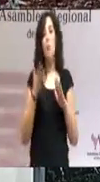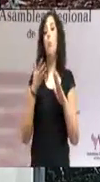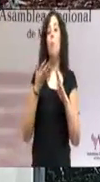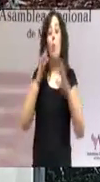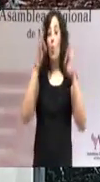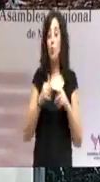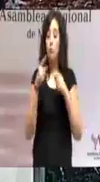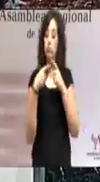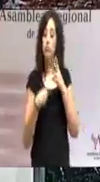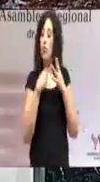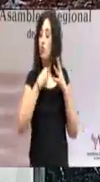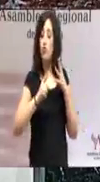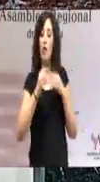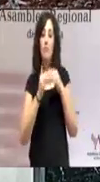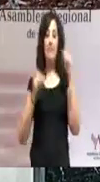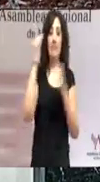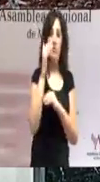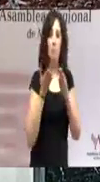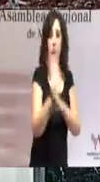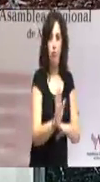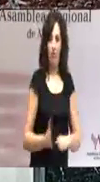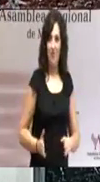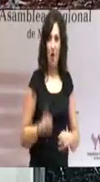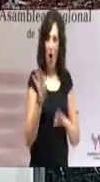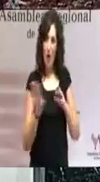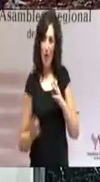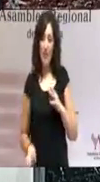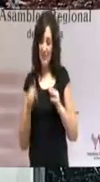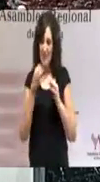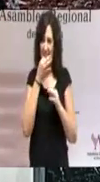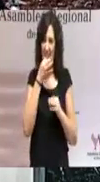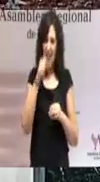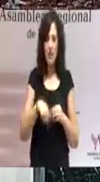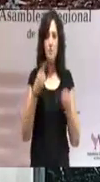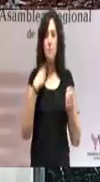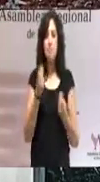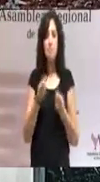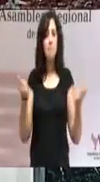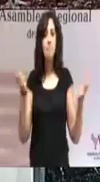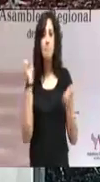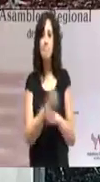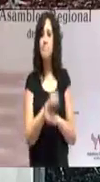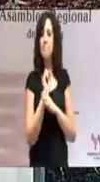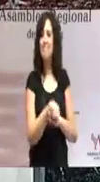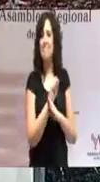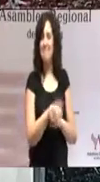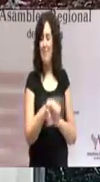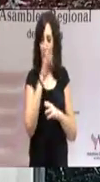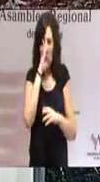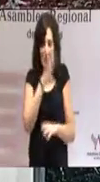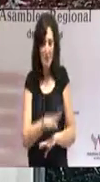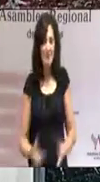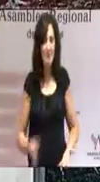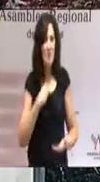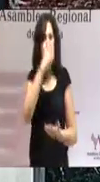inmediatamente una opción, que por cierto usted esta tarde aquí ha obviado de una forma sorprendente. Porque yo